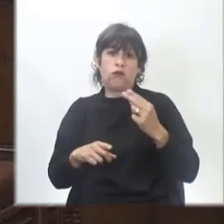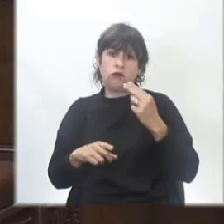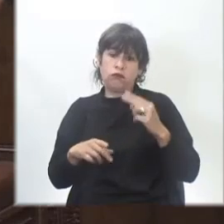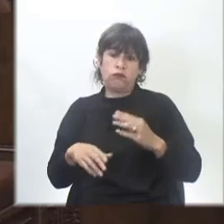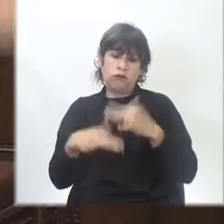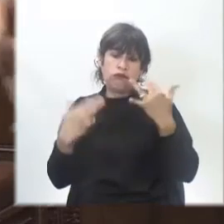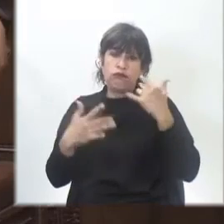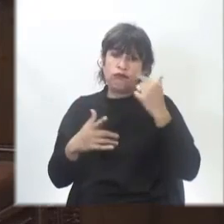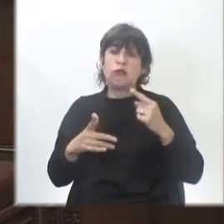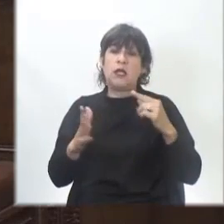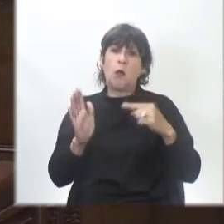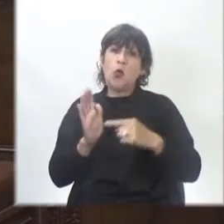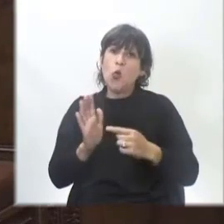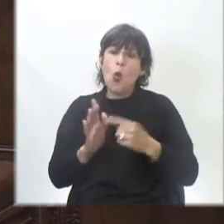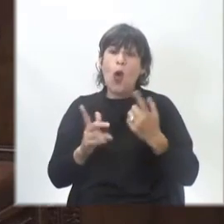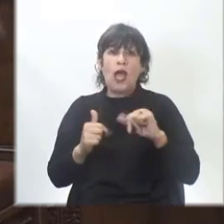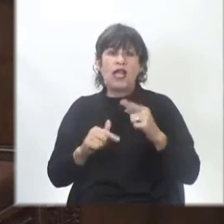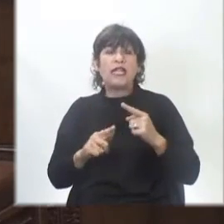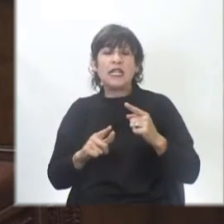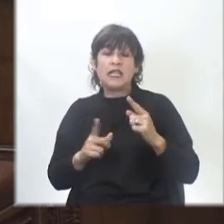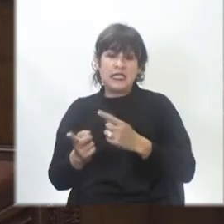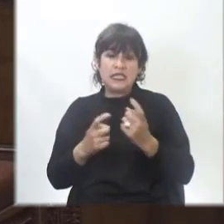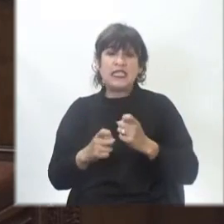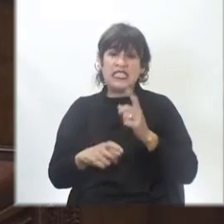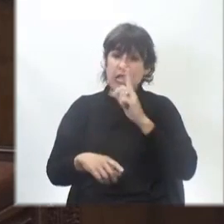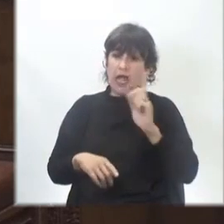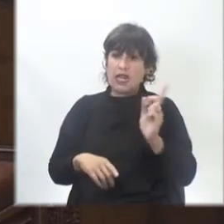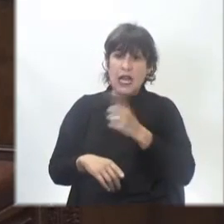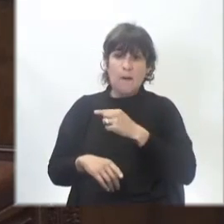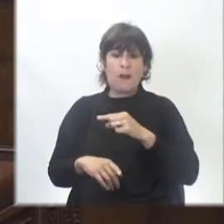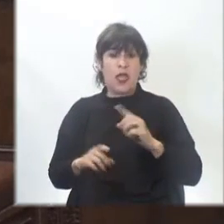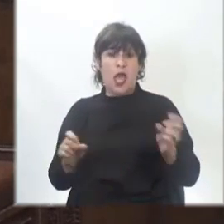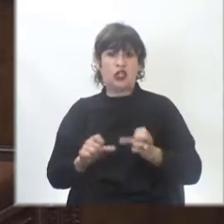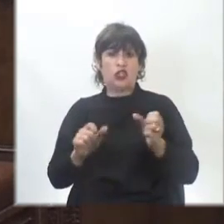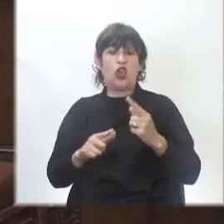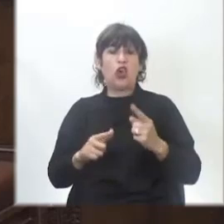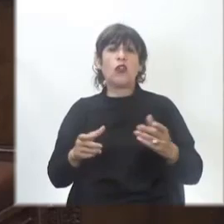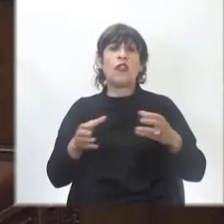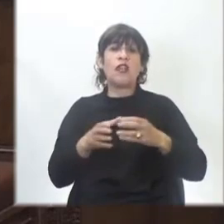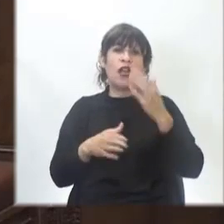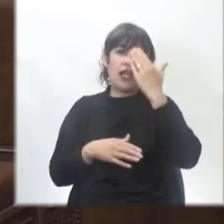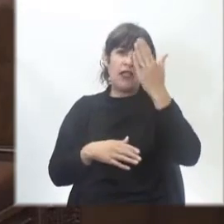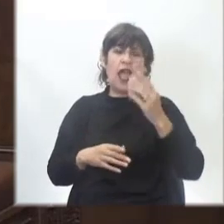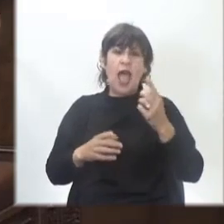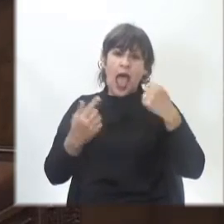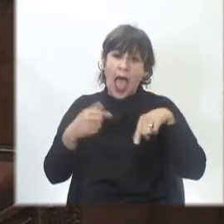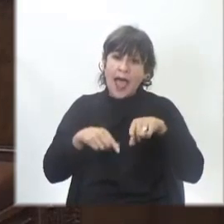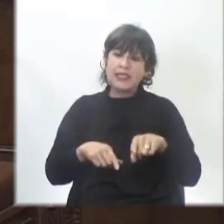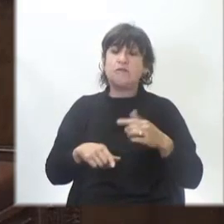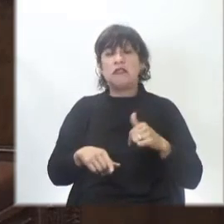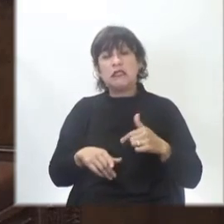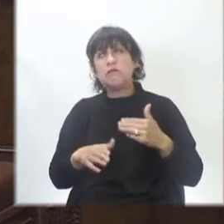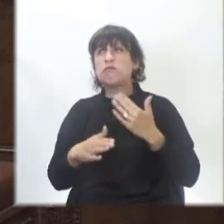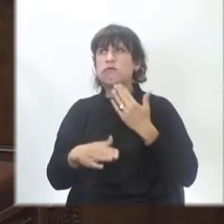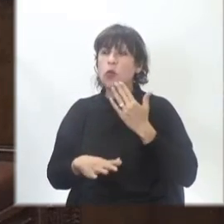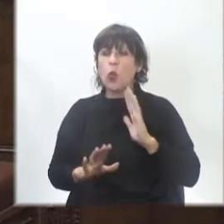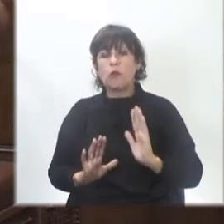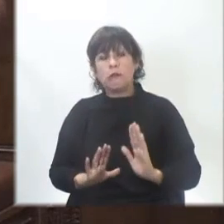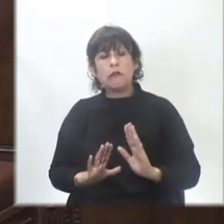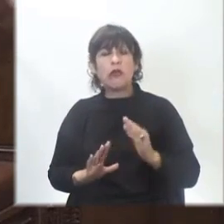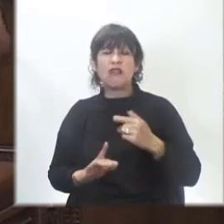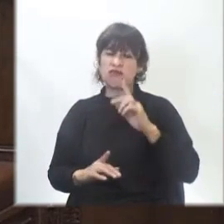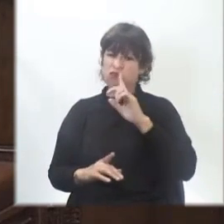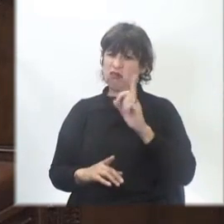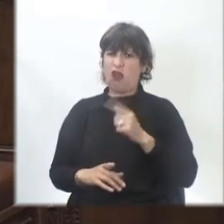que amerita una acción rápida de la bancada del Frente Amplio, ahí se cuestiona lo